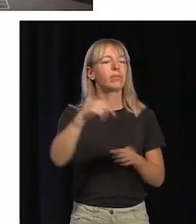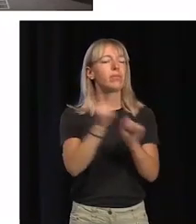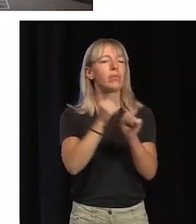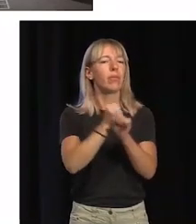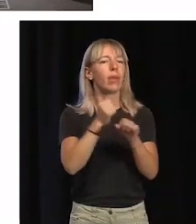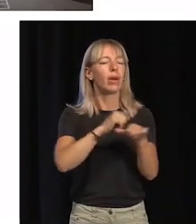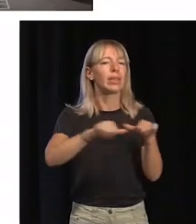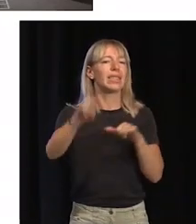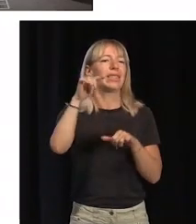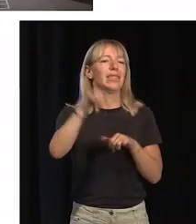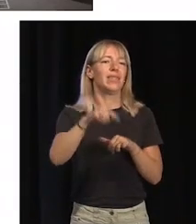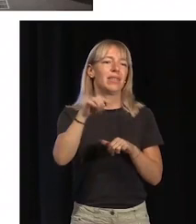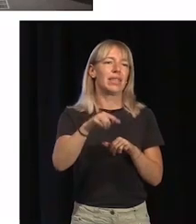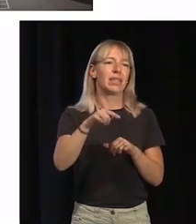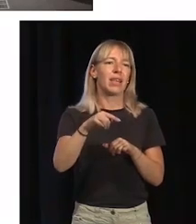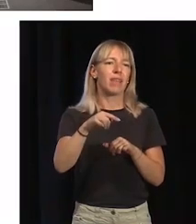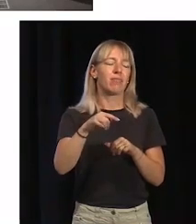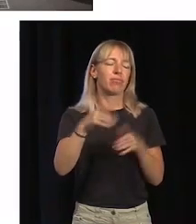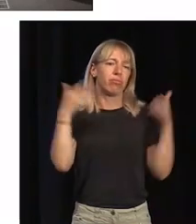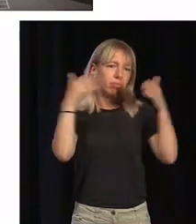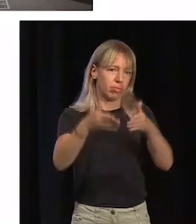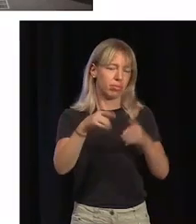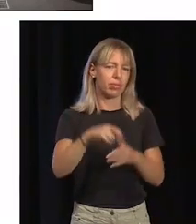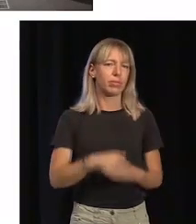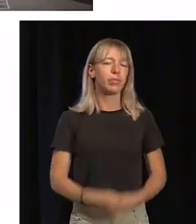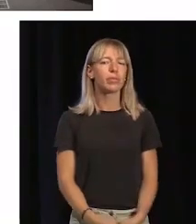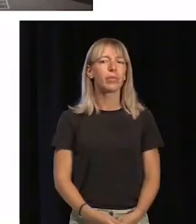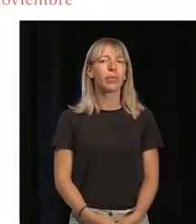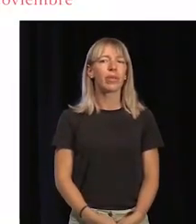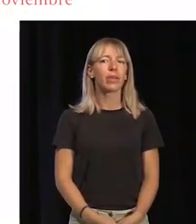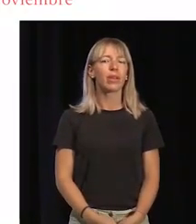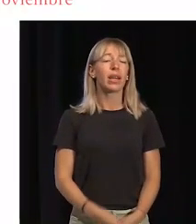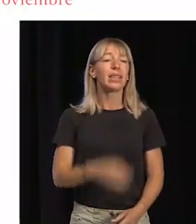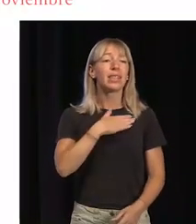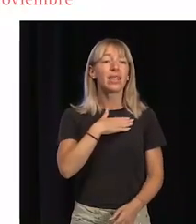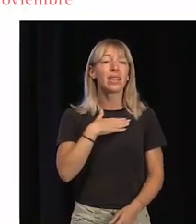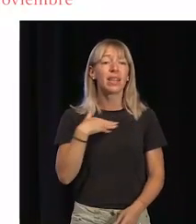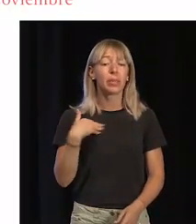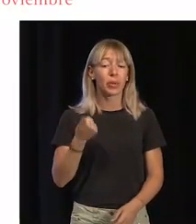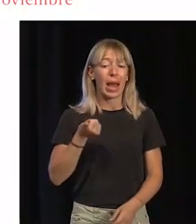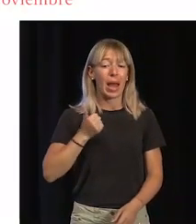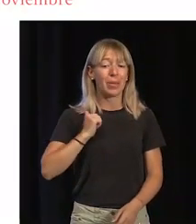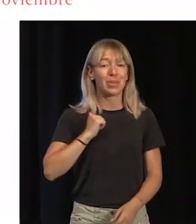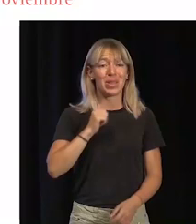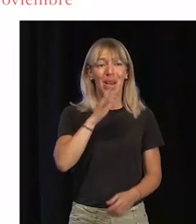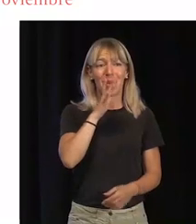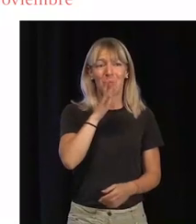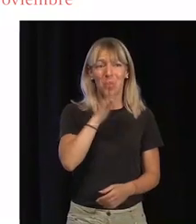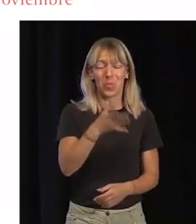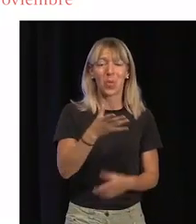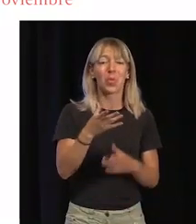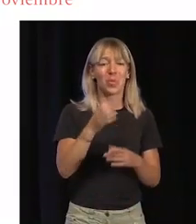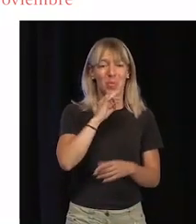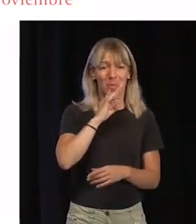trabajar desde este foco. Y queremos aprovechar, porque estamos